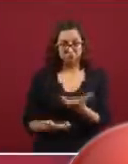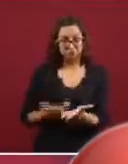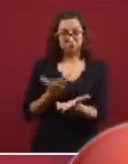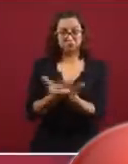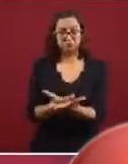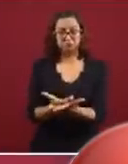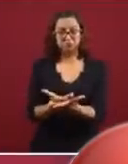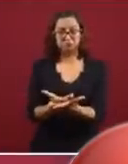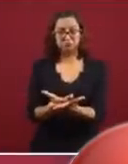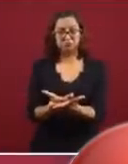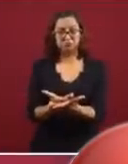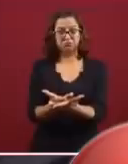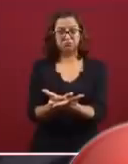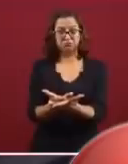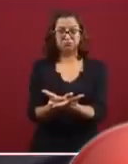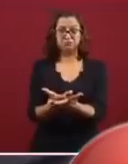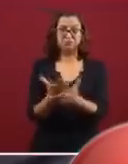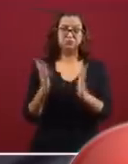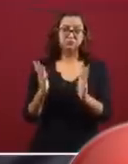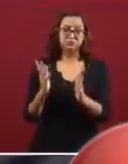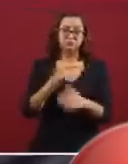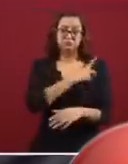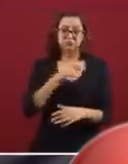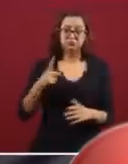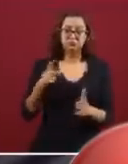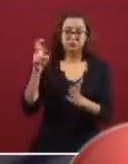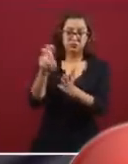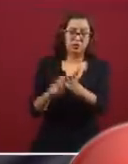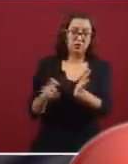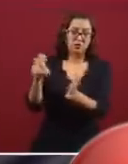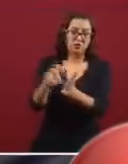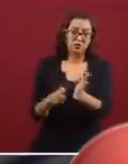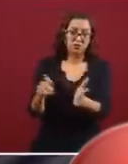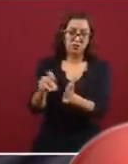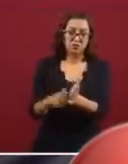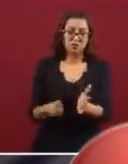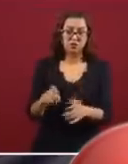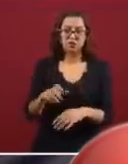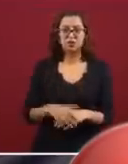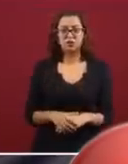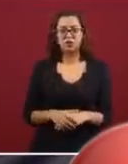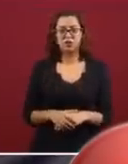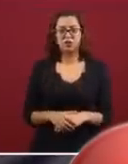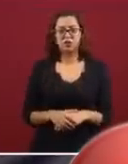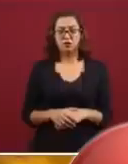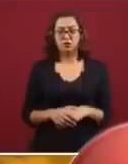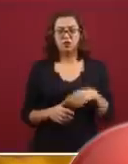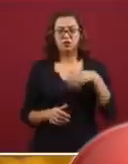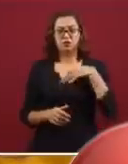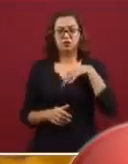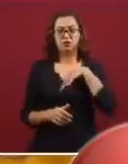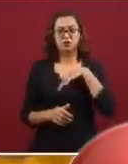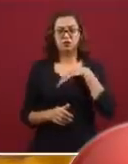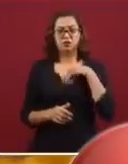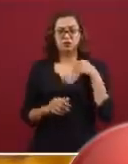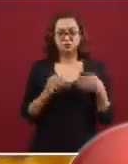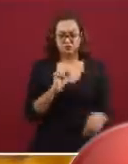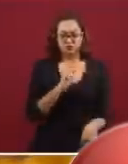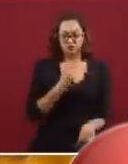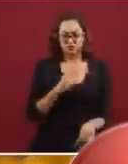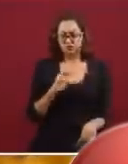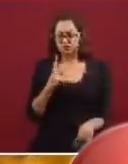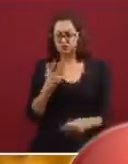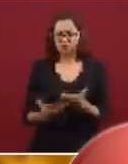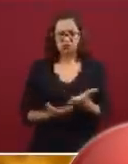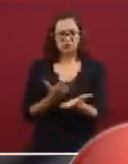¿sí?, se debe de corregir. Ese es mi punto de vista. Lo propusieron los diputados, en realidad Sí, Hacienda no contemplaba el